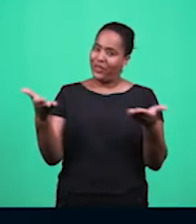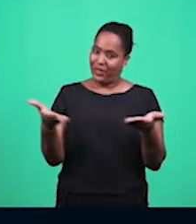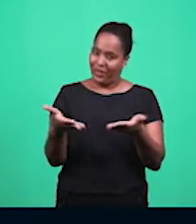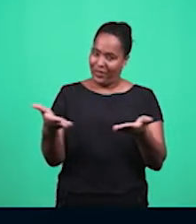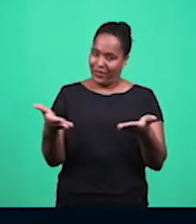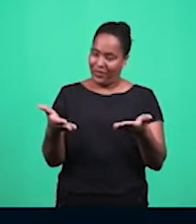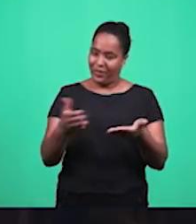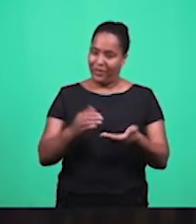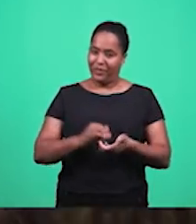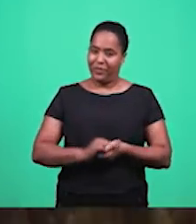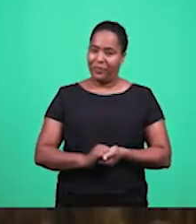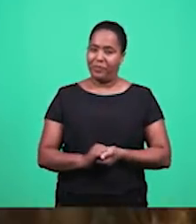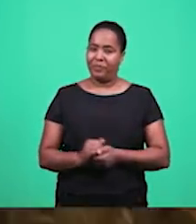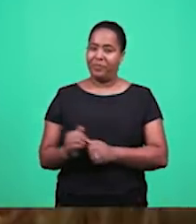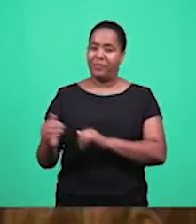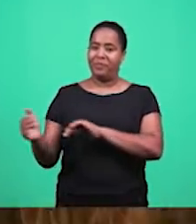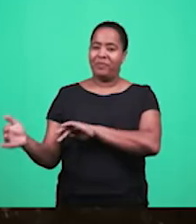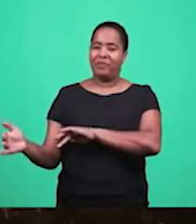hogares